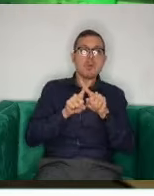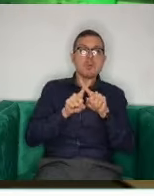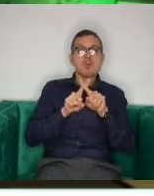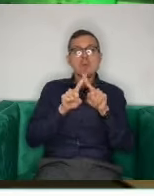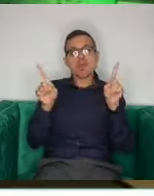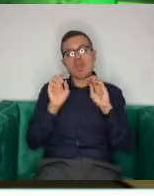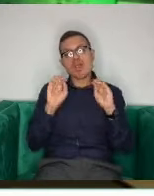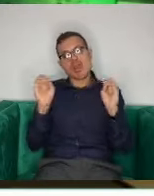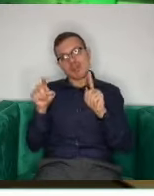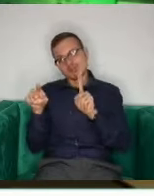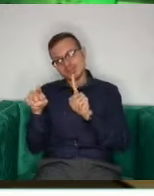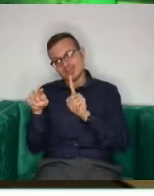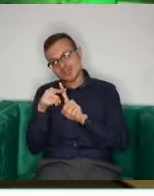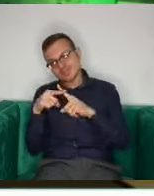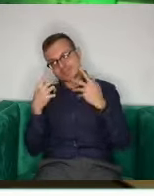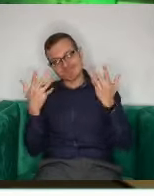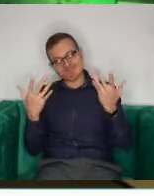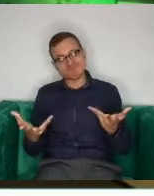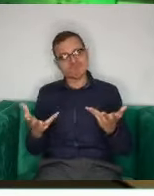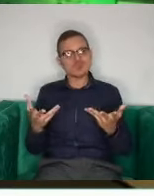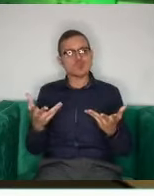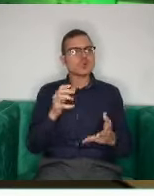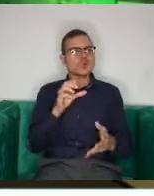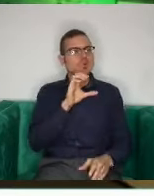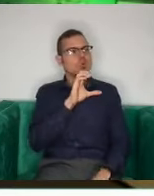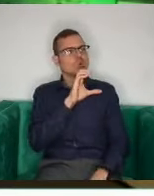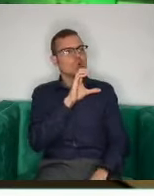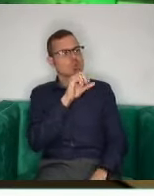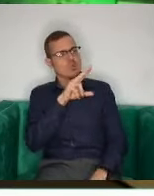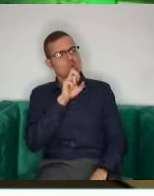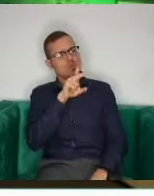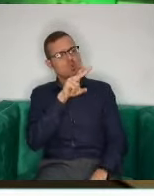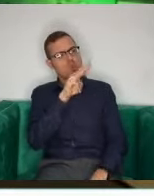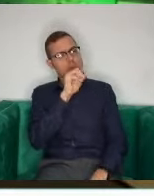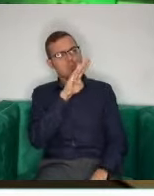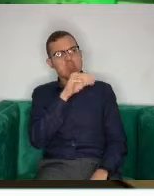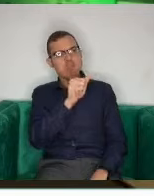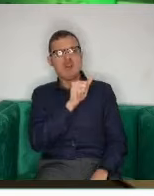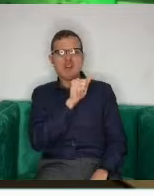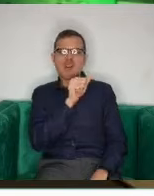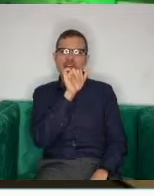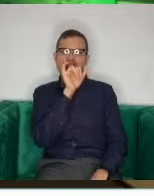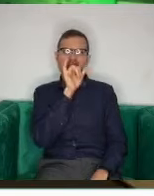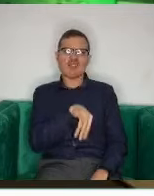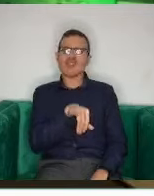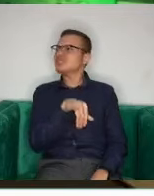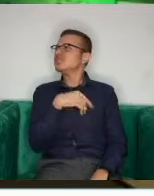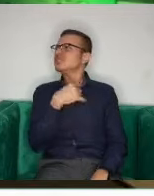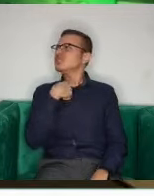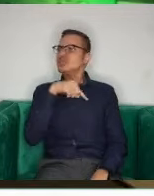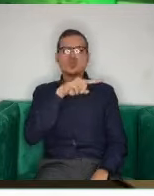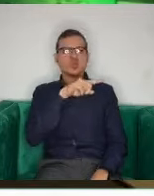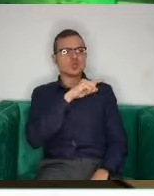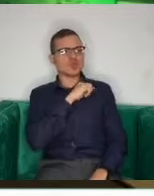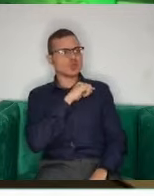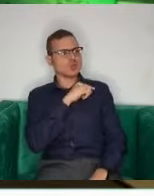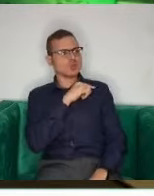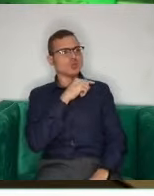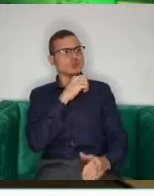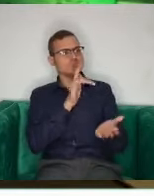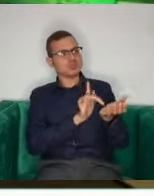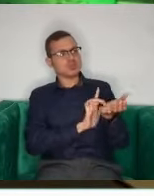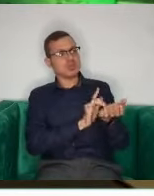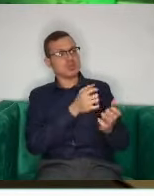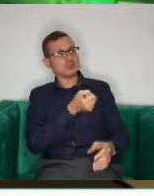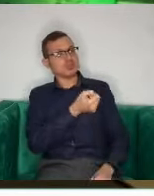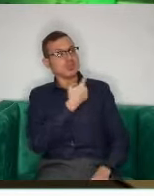y es porque ahí está, bueno, se dice por allí, ¿no?, que si uno toma una pastilla de cúrcuma o turmeric